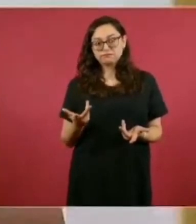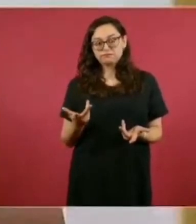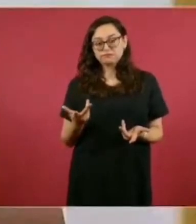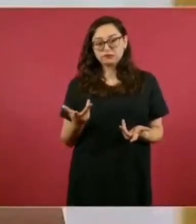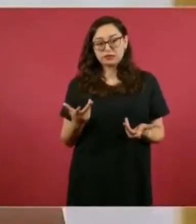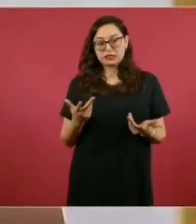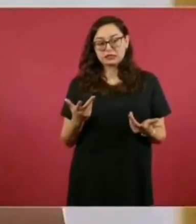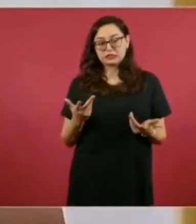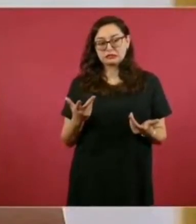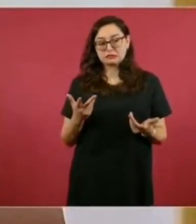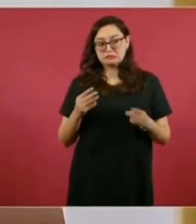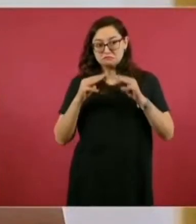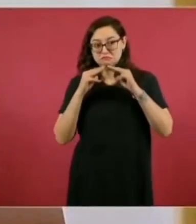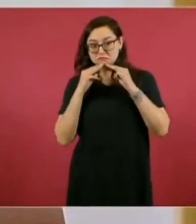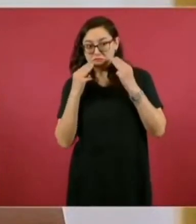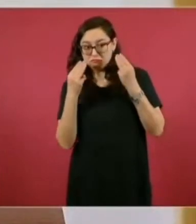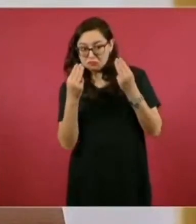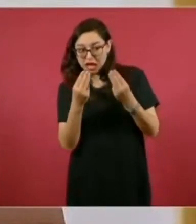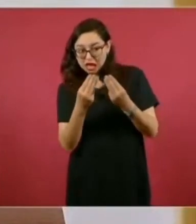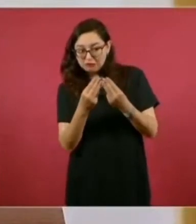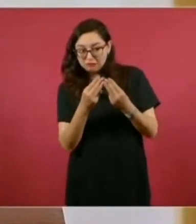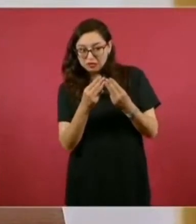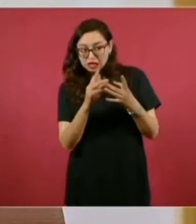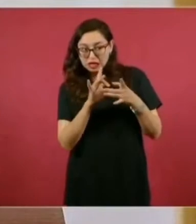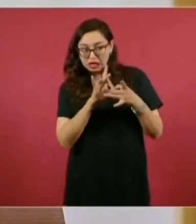ilegal, mafiosa,